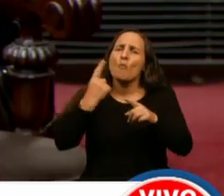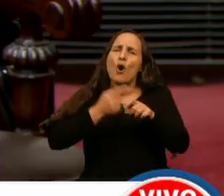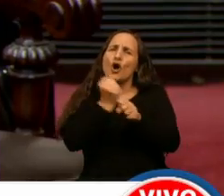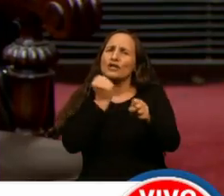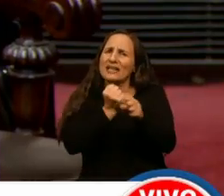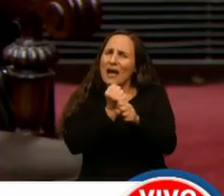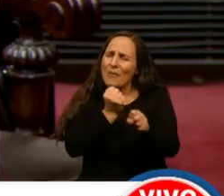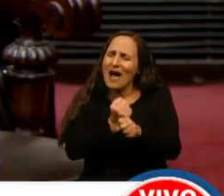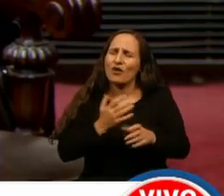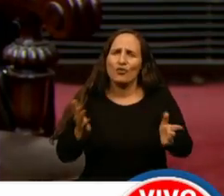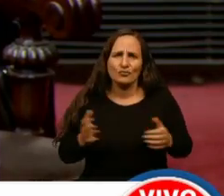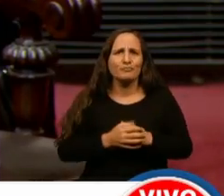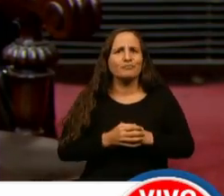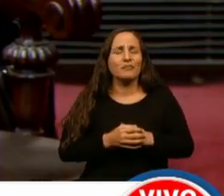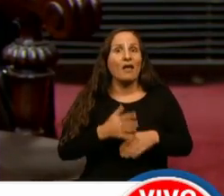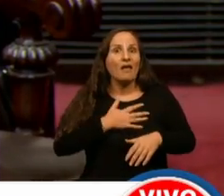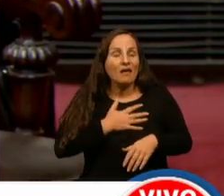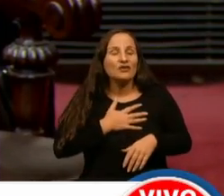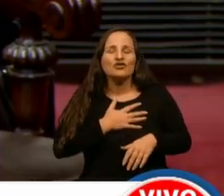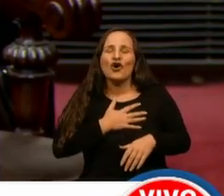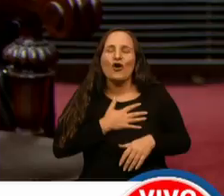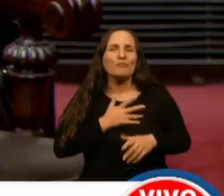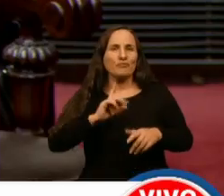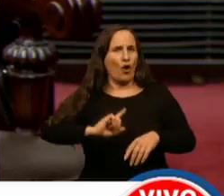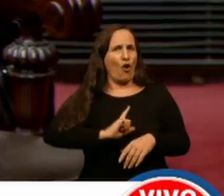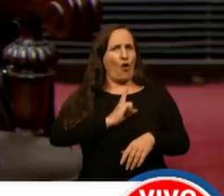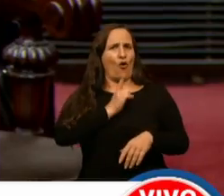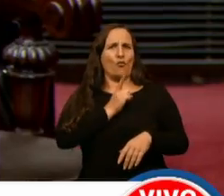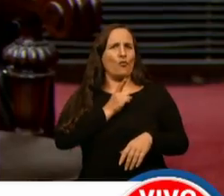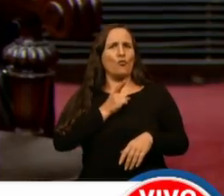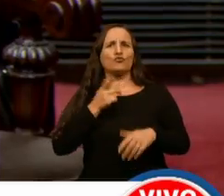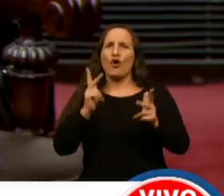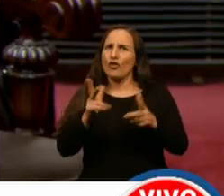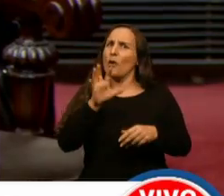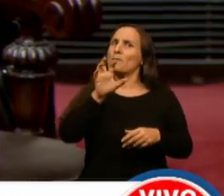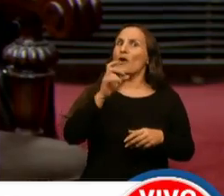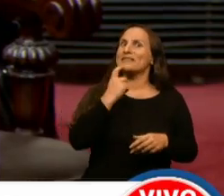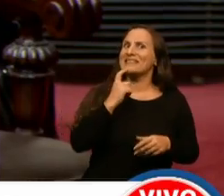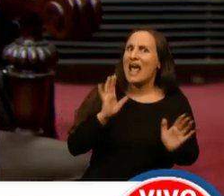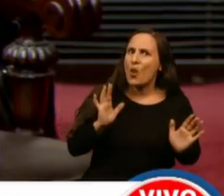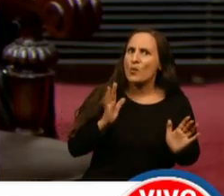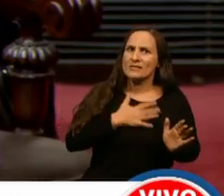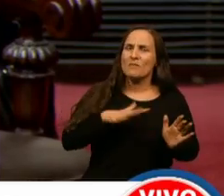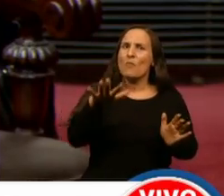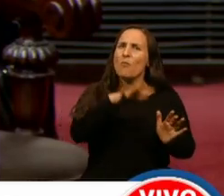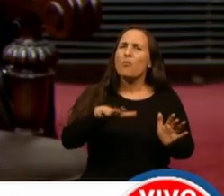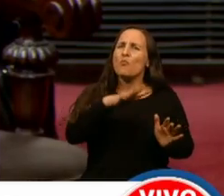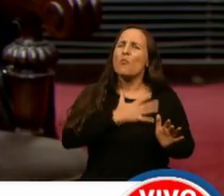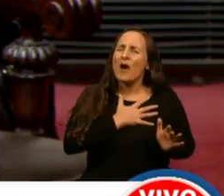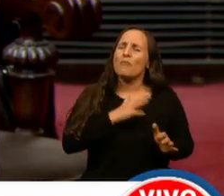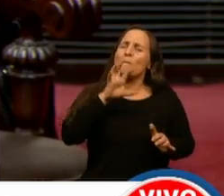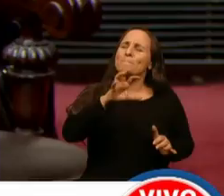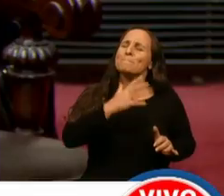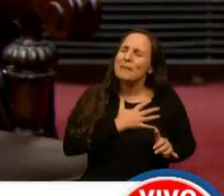y créanme y lo digo con mucho orgullo sanluis nuestro pueblo mi pueblo mi